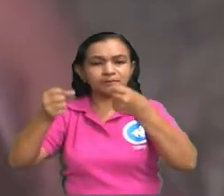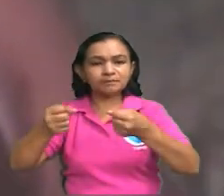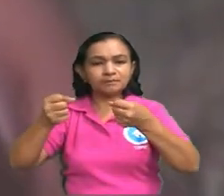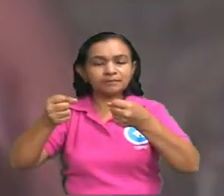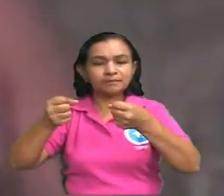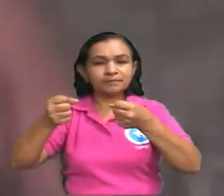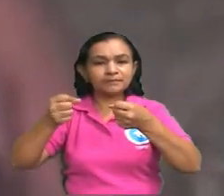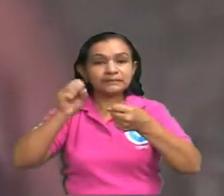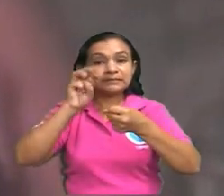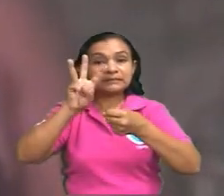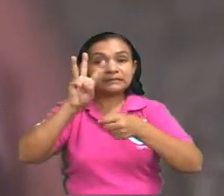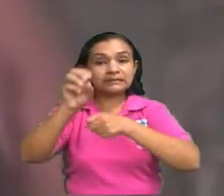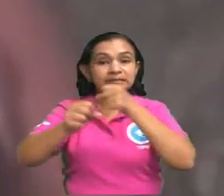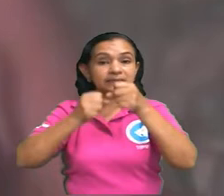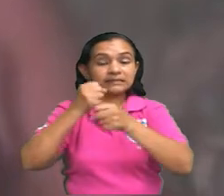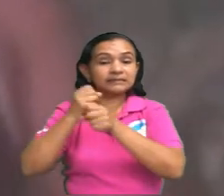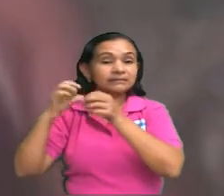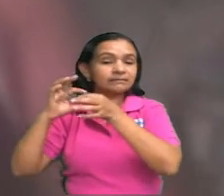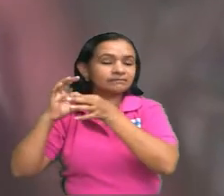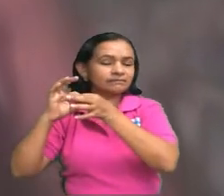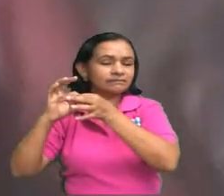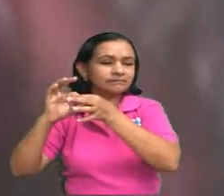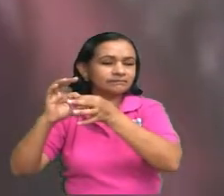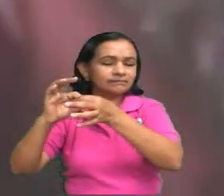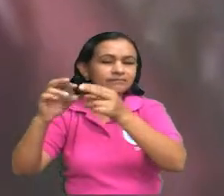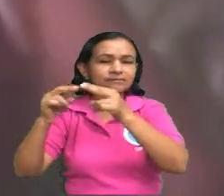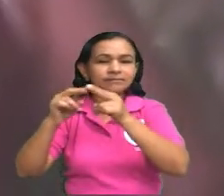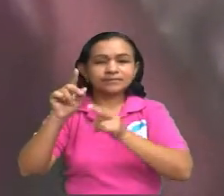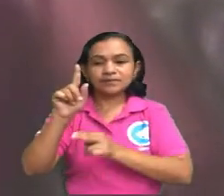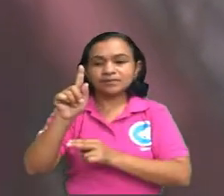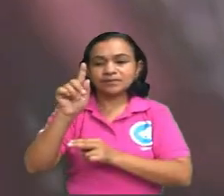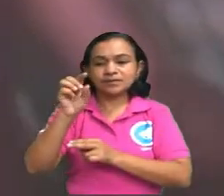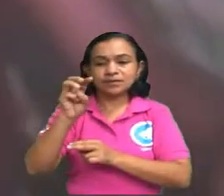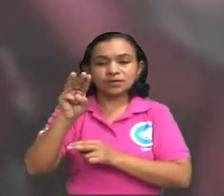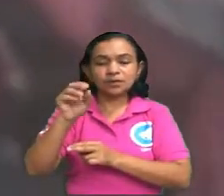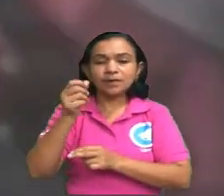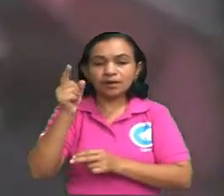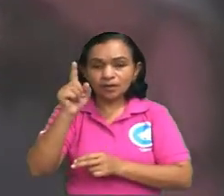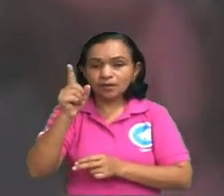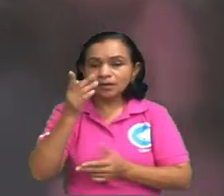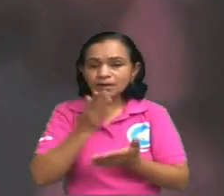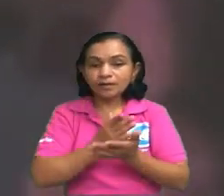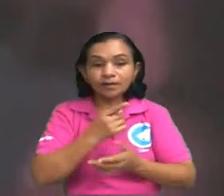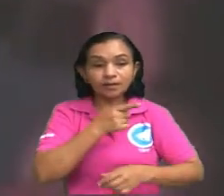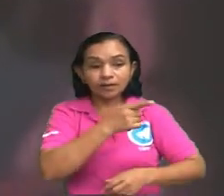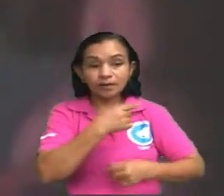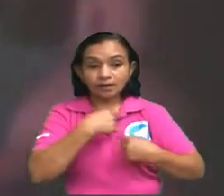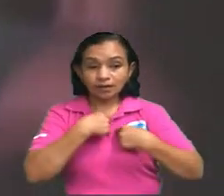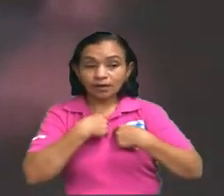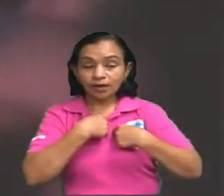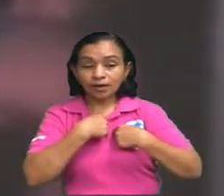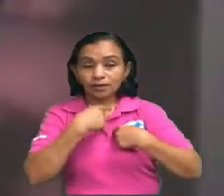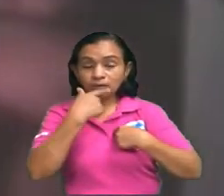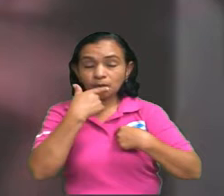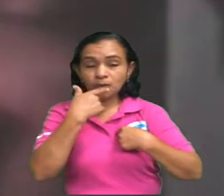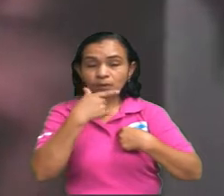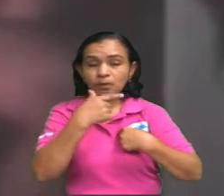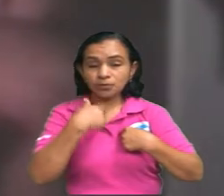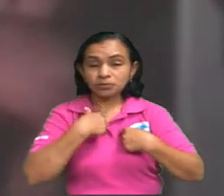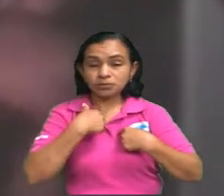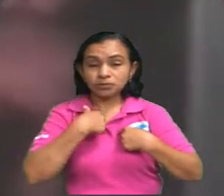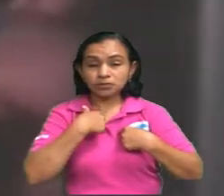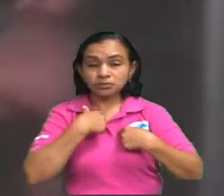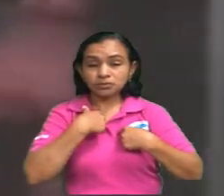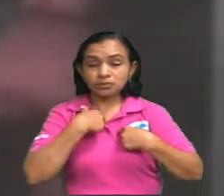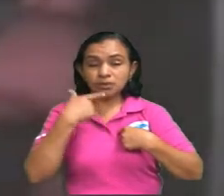por casi 3 años. Tomás una vez, bromeando conmigo, me dice: a tu padre yo lo conocí más que a cualquier una de